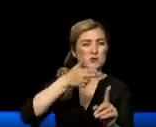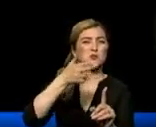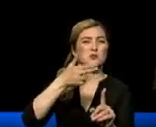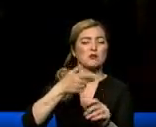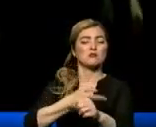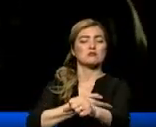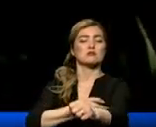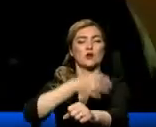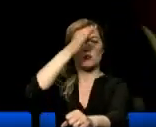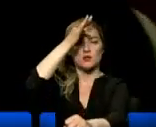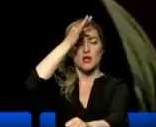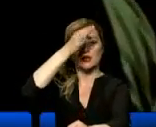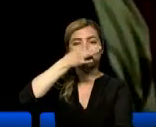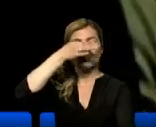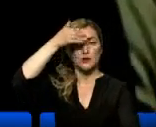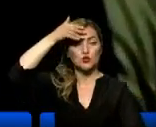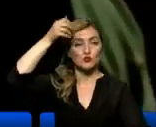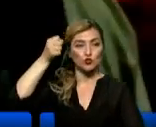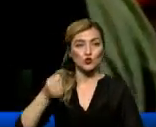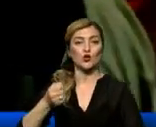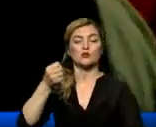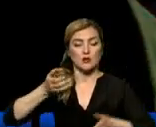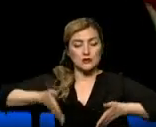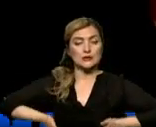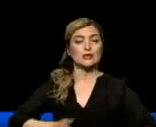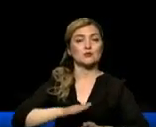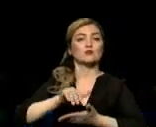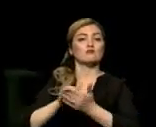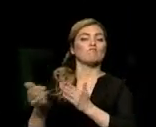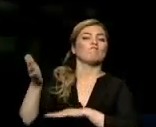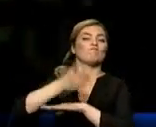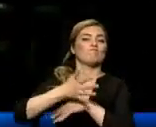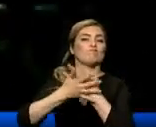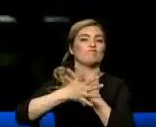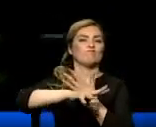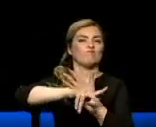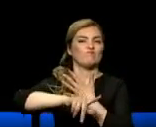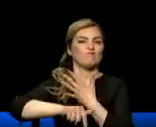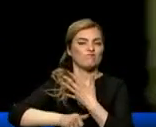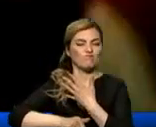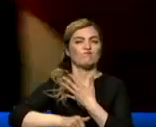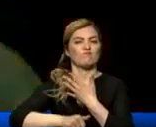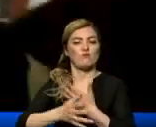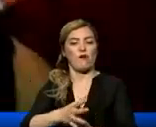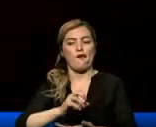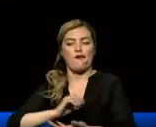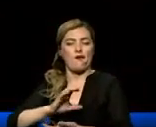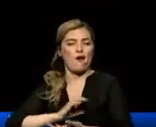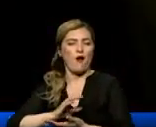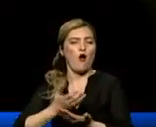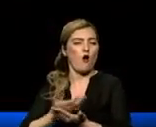tsáchilas se confirmó que es manabita y que tiene antecedentes por robo receptación en fraude procesal